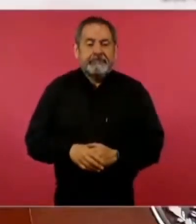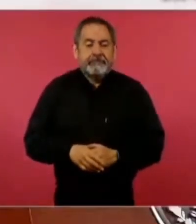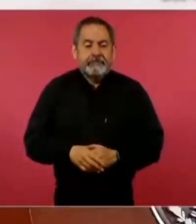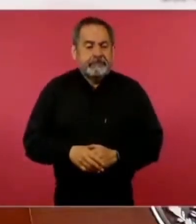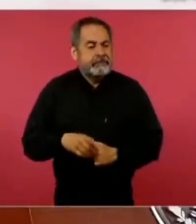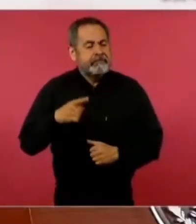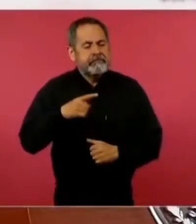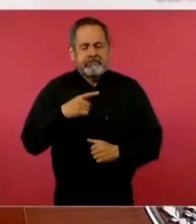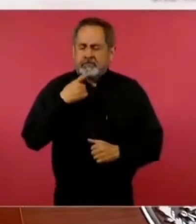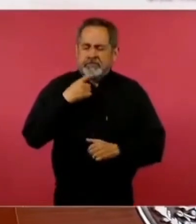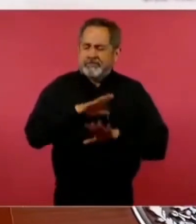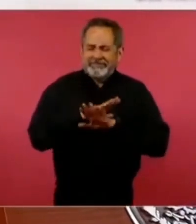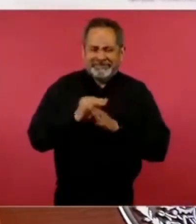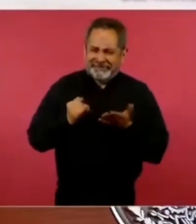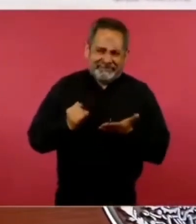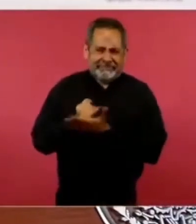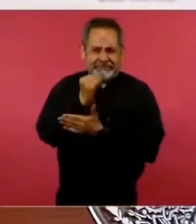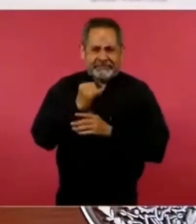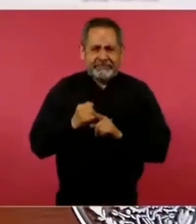decide